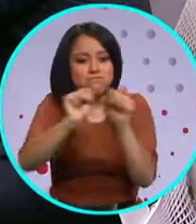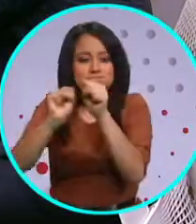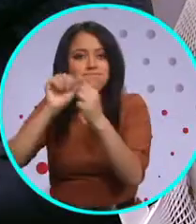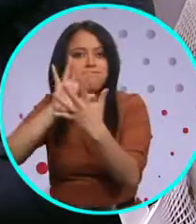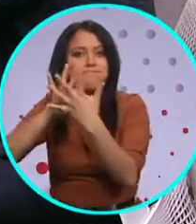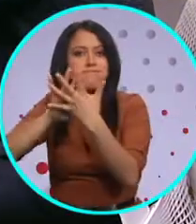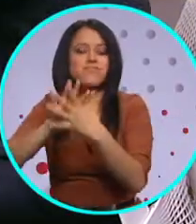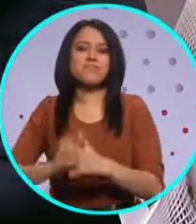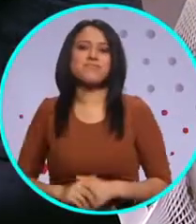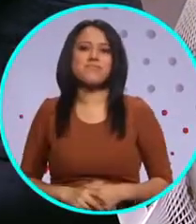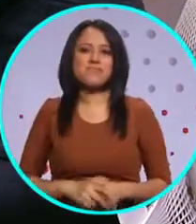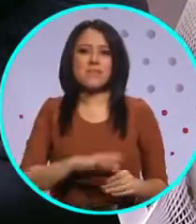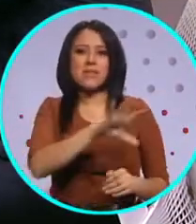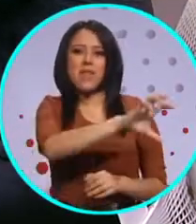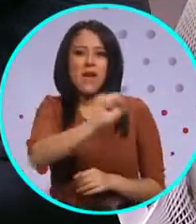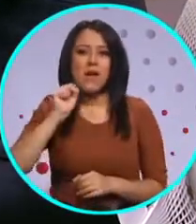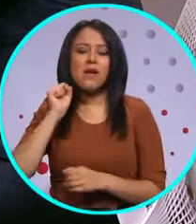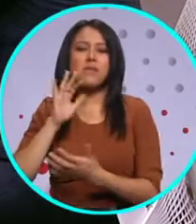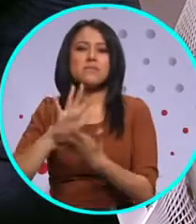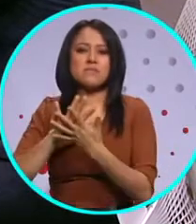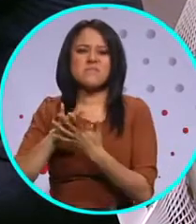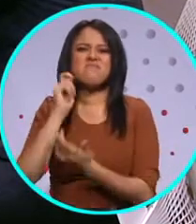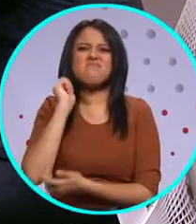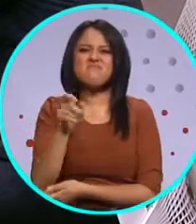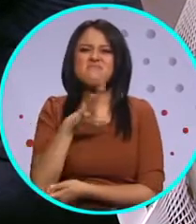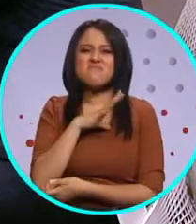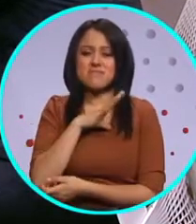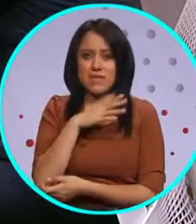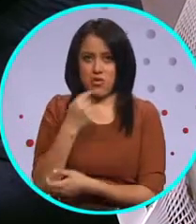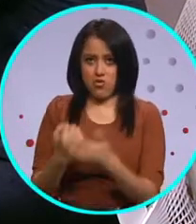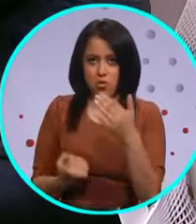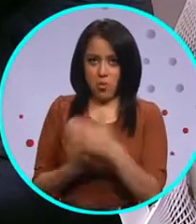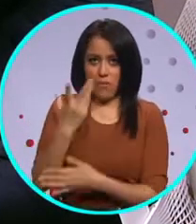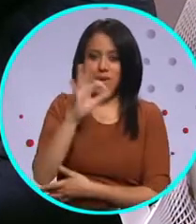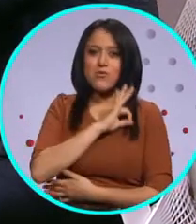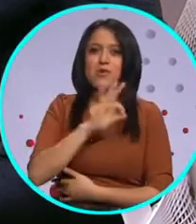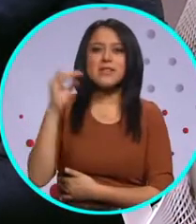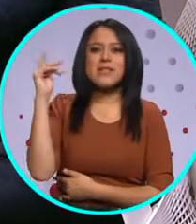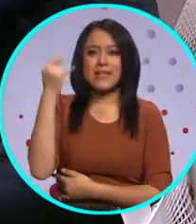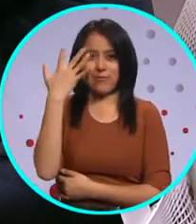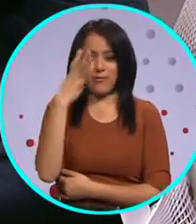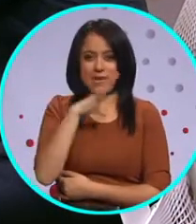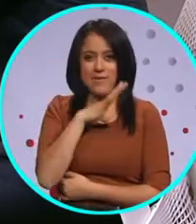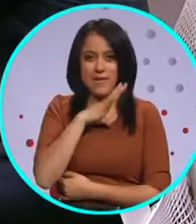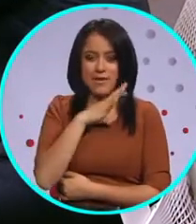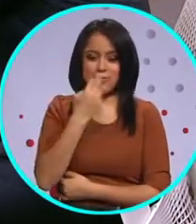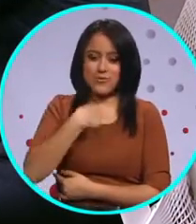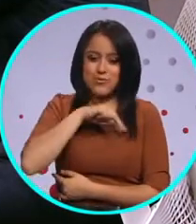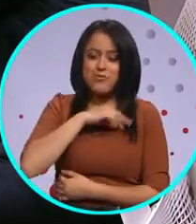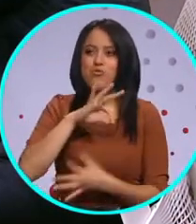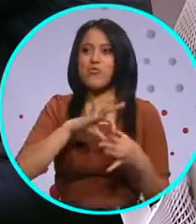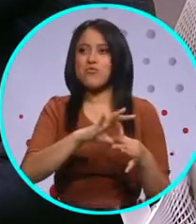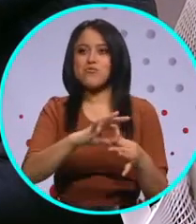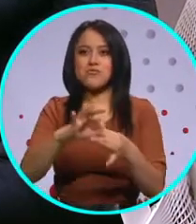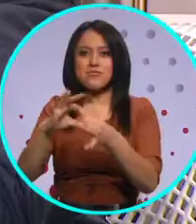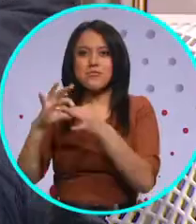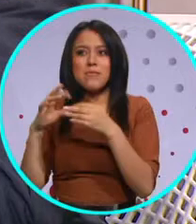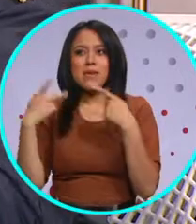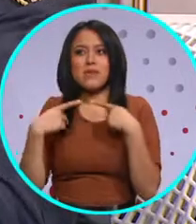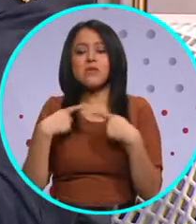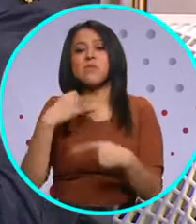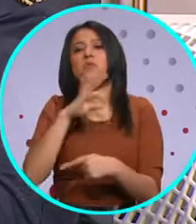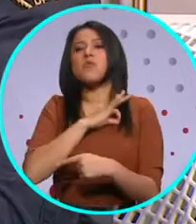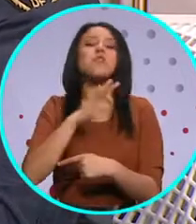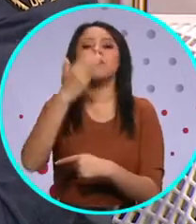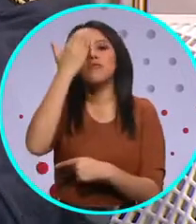habla jorge de que efectivamente a través de estos estas nuevas formas de tecnología nos vinculemos en la ciudadanía y podamos